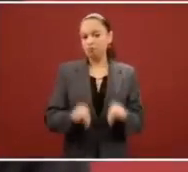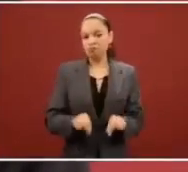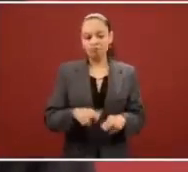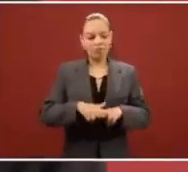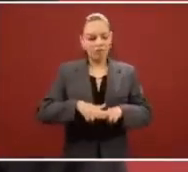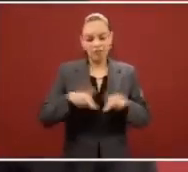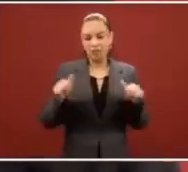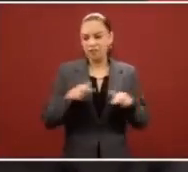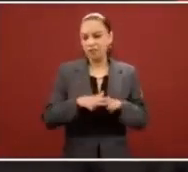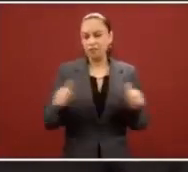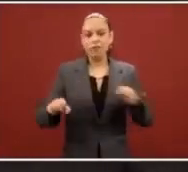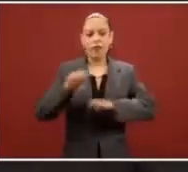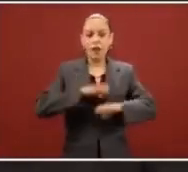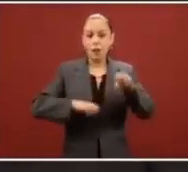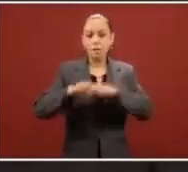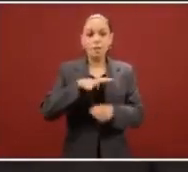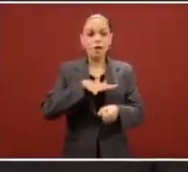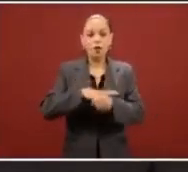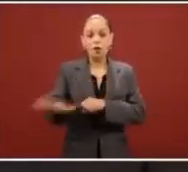sea.